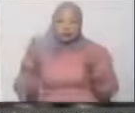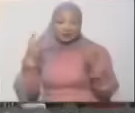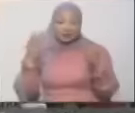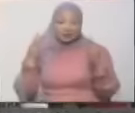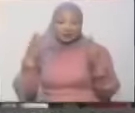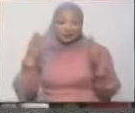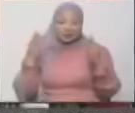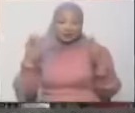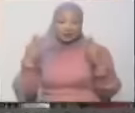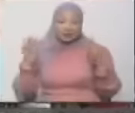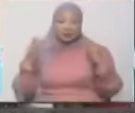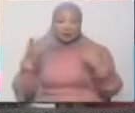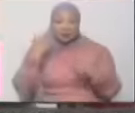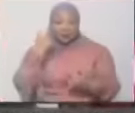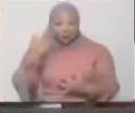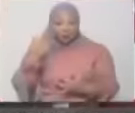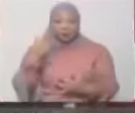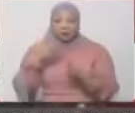como se ve,